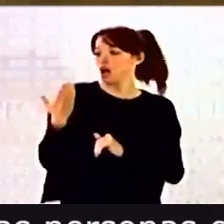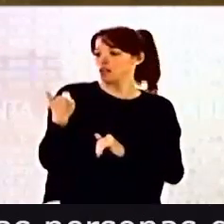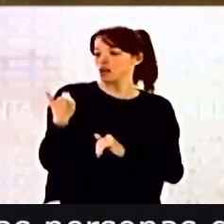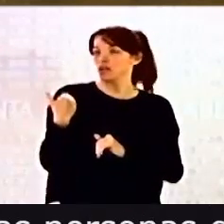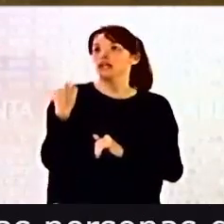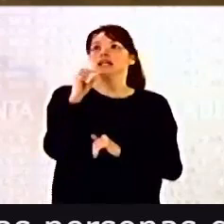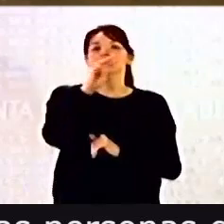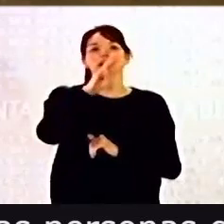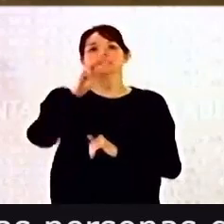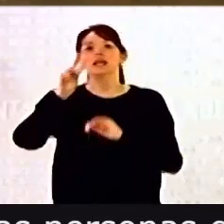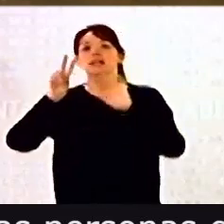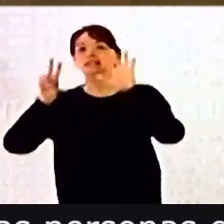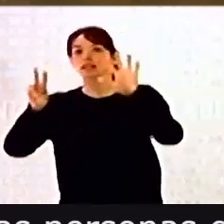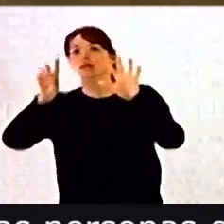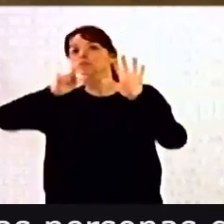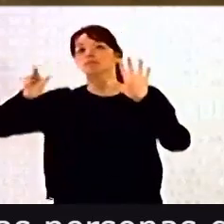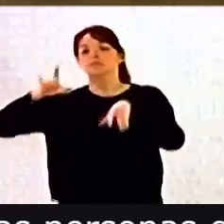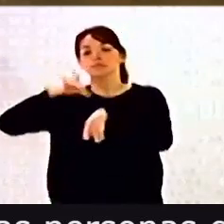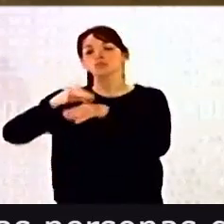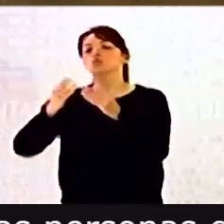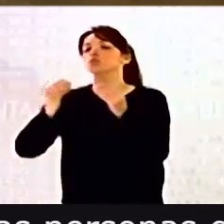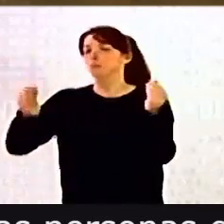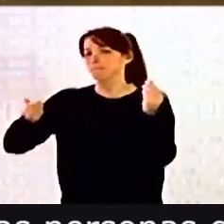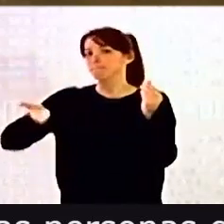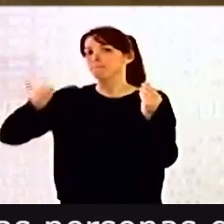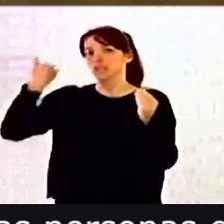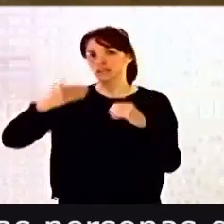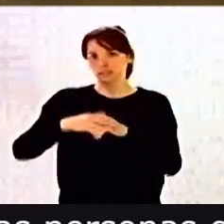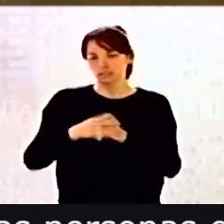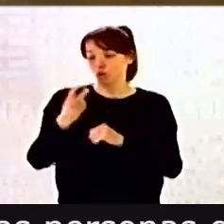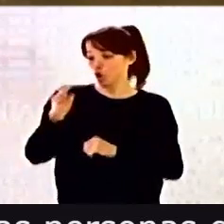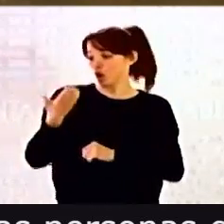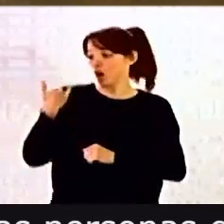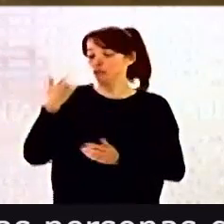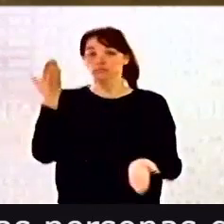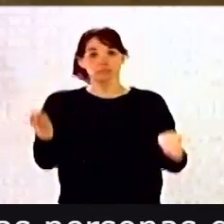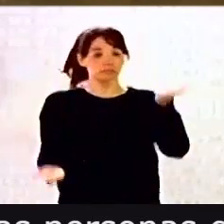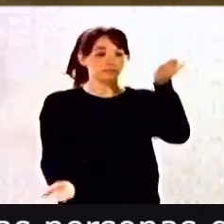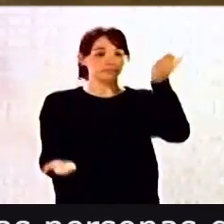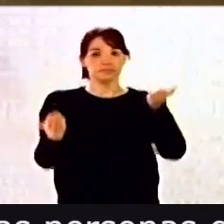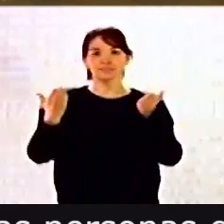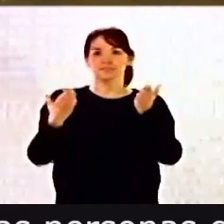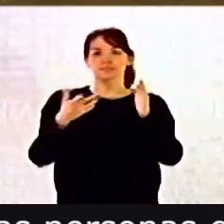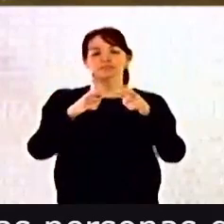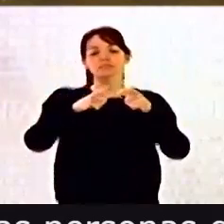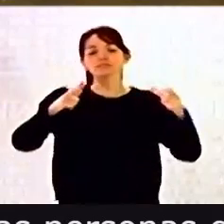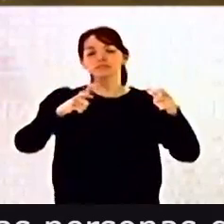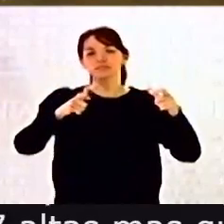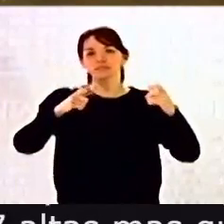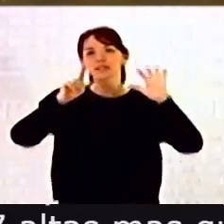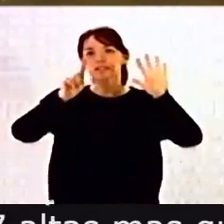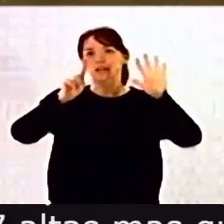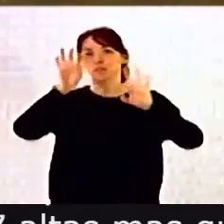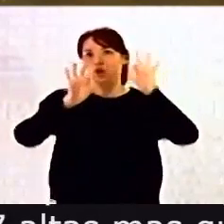37 altas más que en el día de ayer, lo que supone un crecimiento de un 6%.